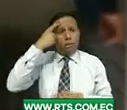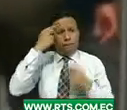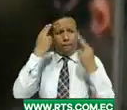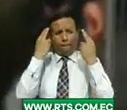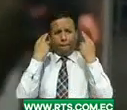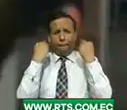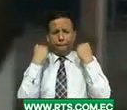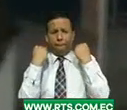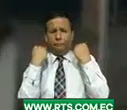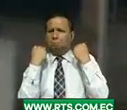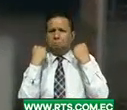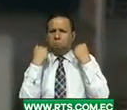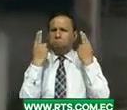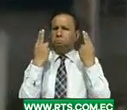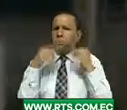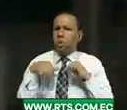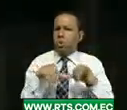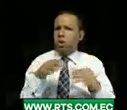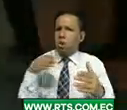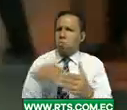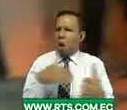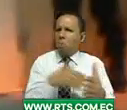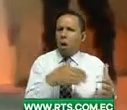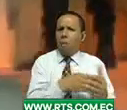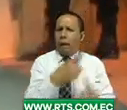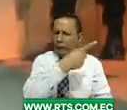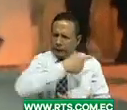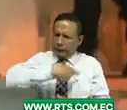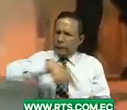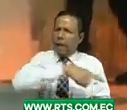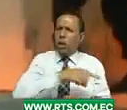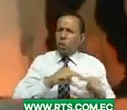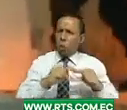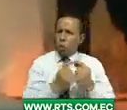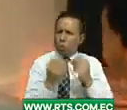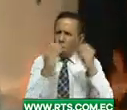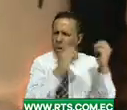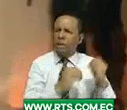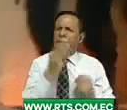que continuarán con su trabajo, que ya tienen identificados a los integrantes de la